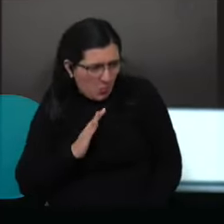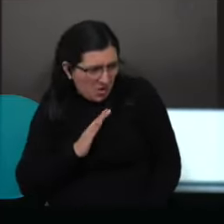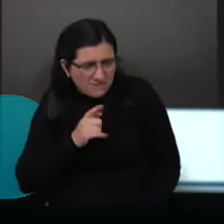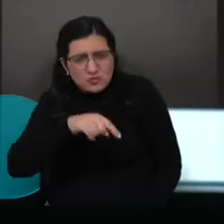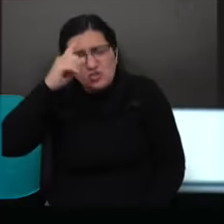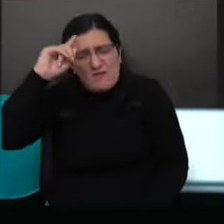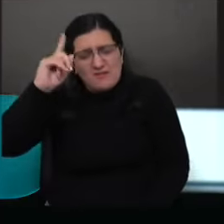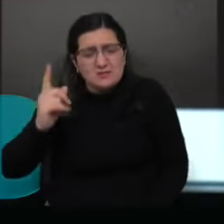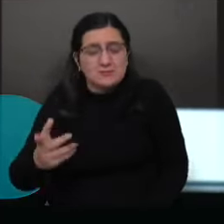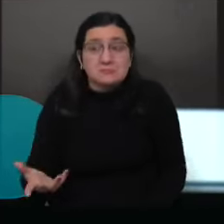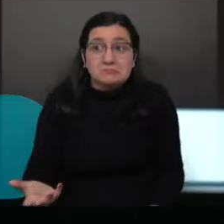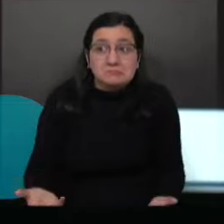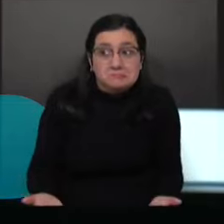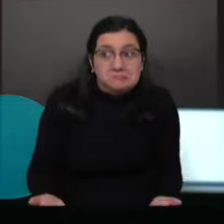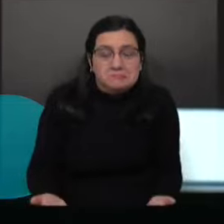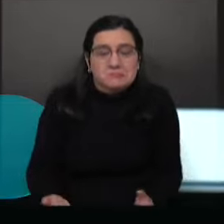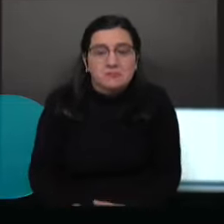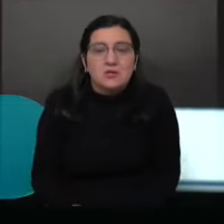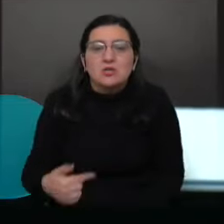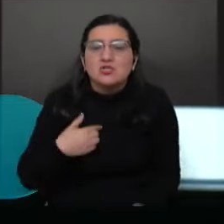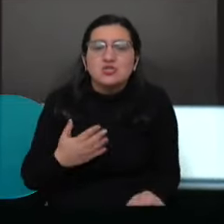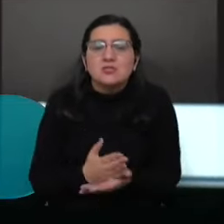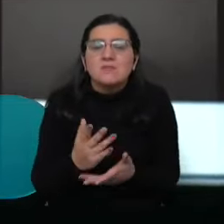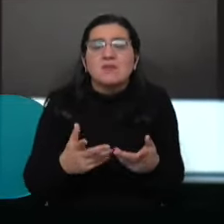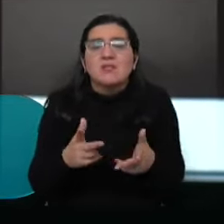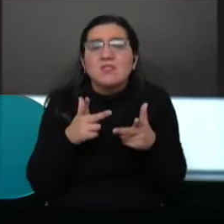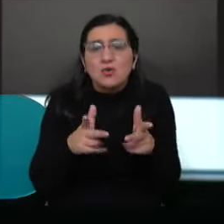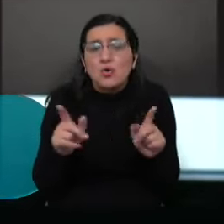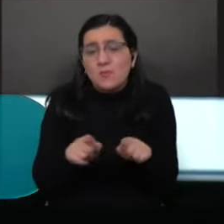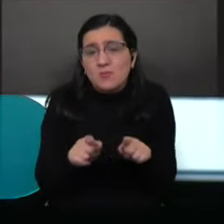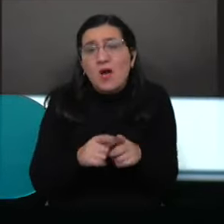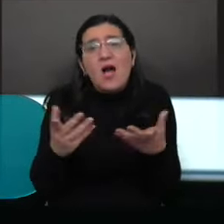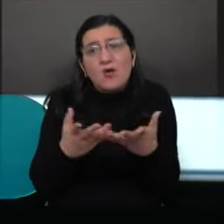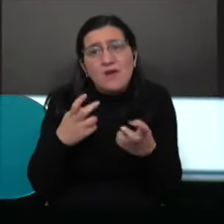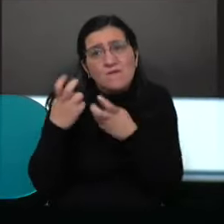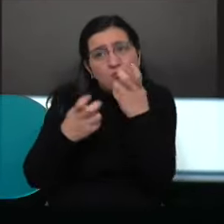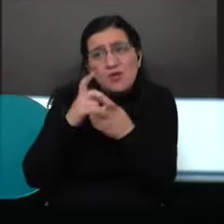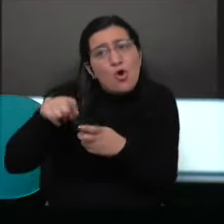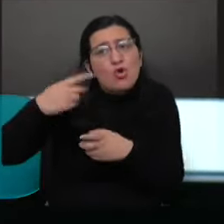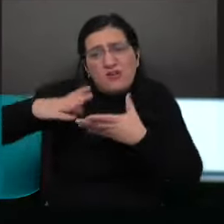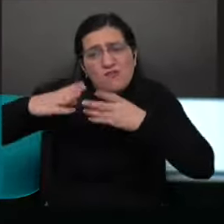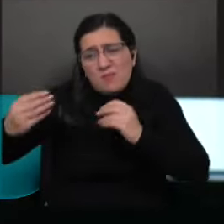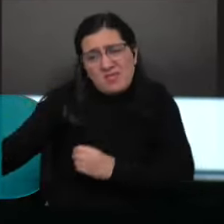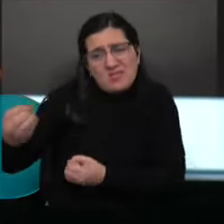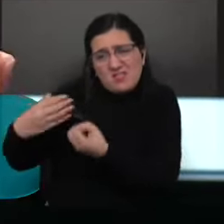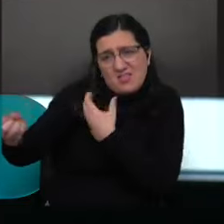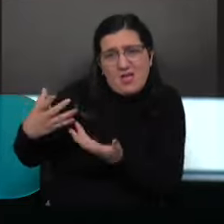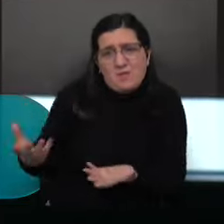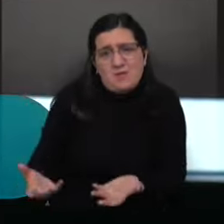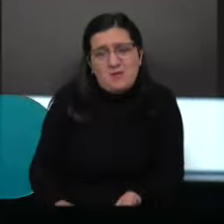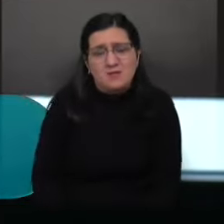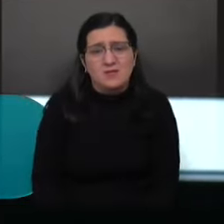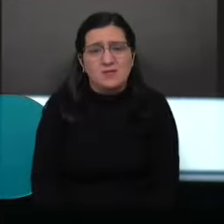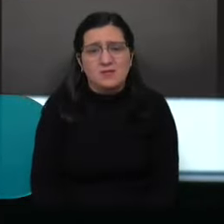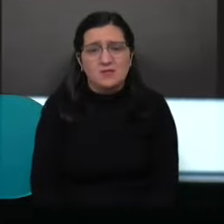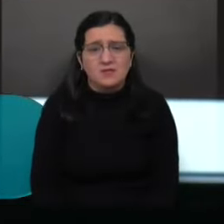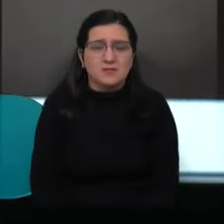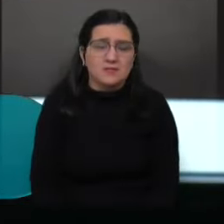ya está altura del partido por lo menos yo siempre digo lo mismo busquen ahora otra jugada Porque esa ya si no la sabías la vas a saber o